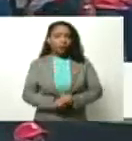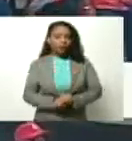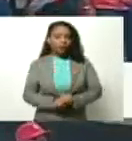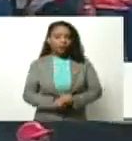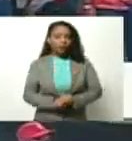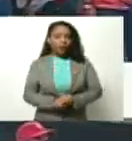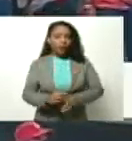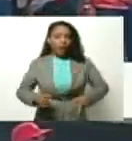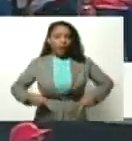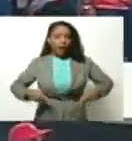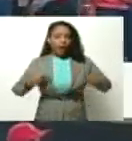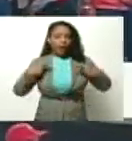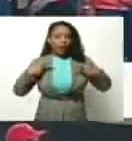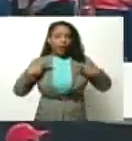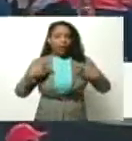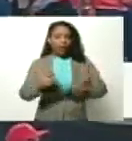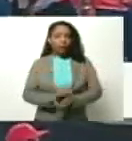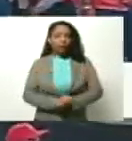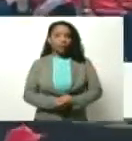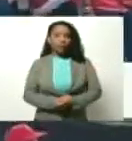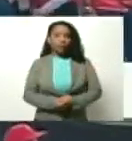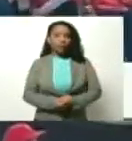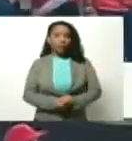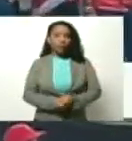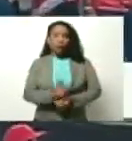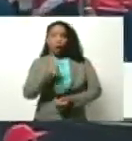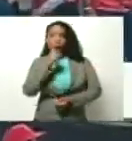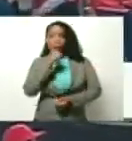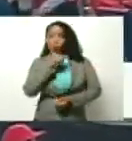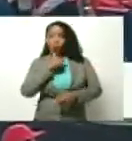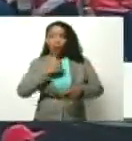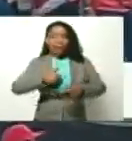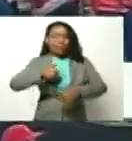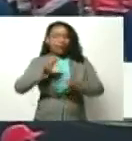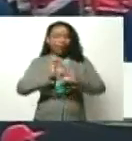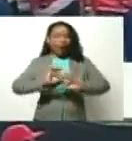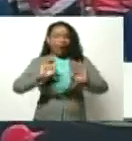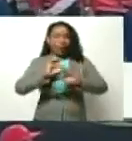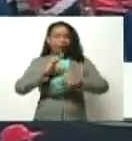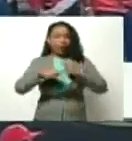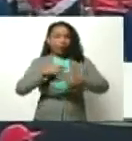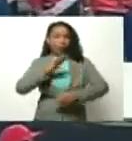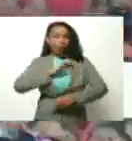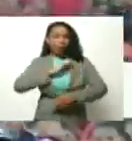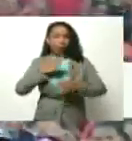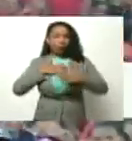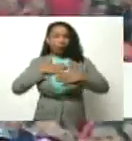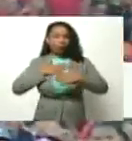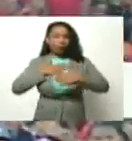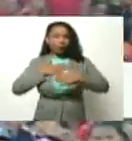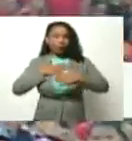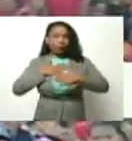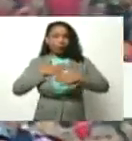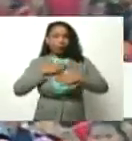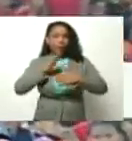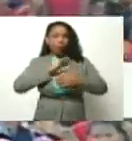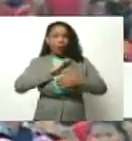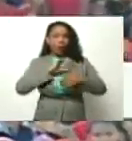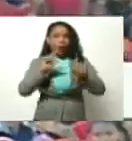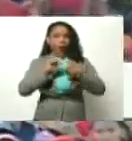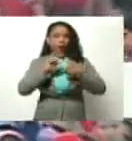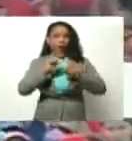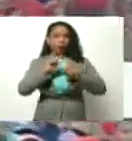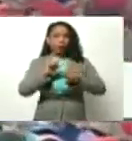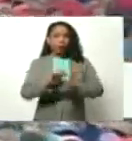y su vida no tiene más nada un Revolucionario que no sea de él suya es la palabra